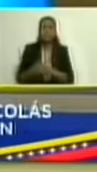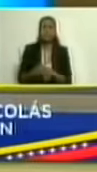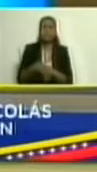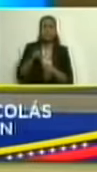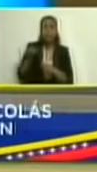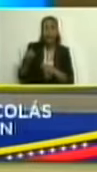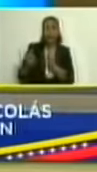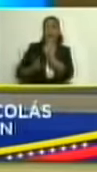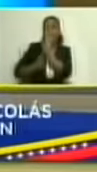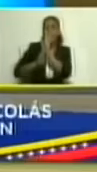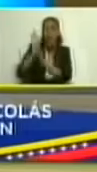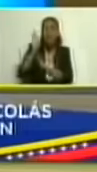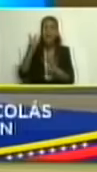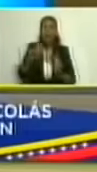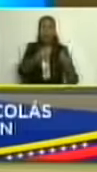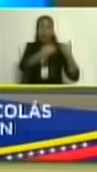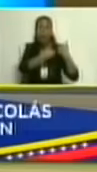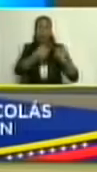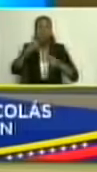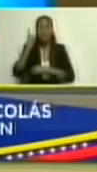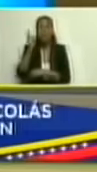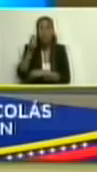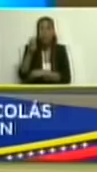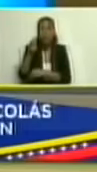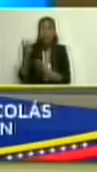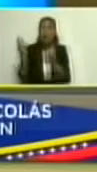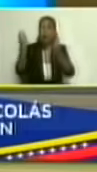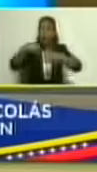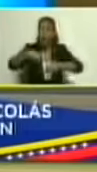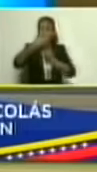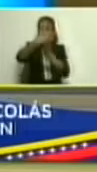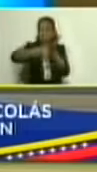y avanza en sus tareas constitucionales,